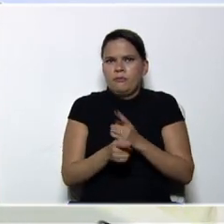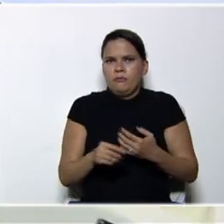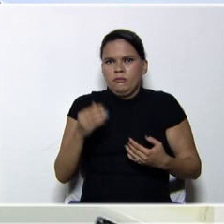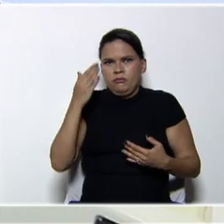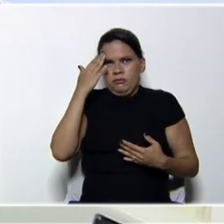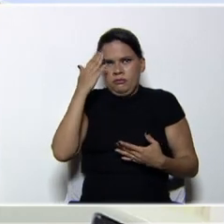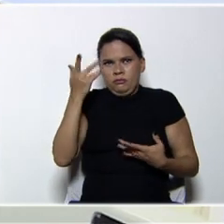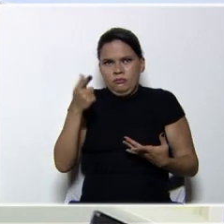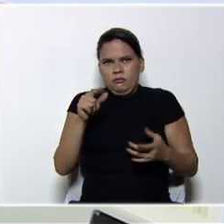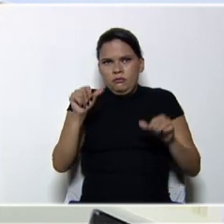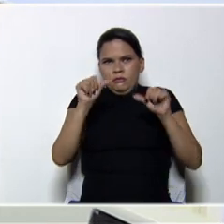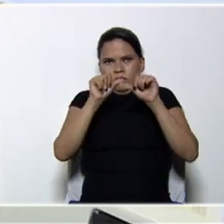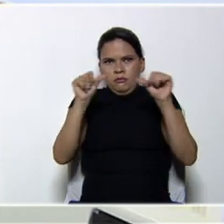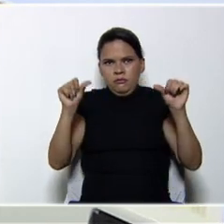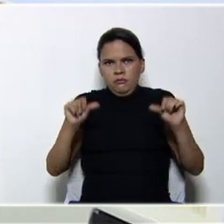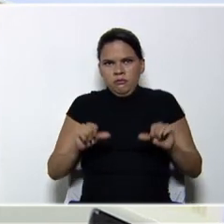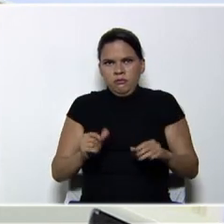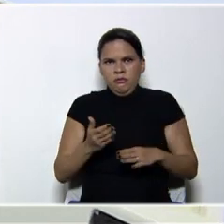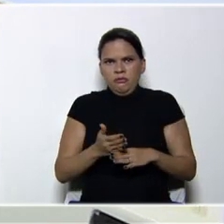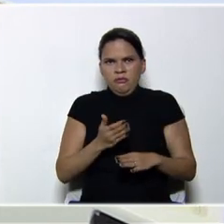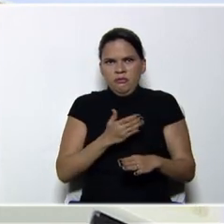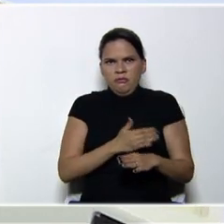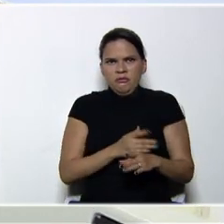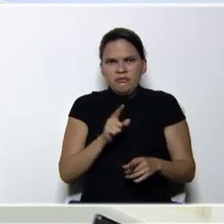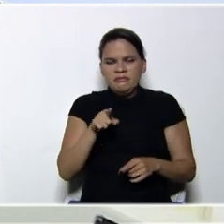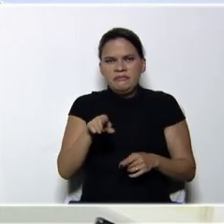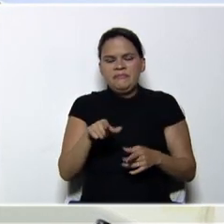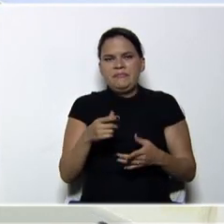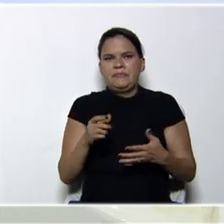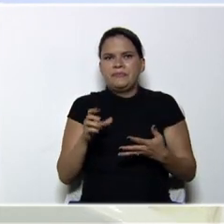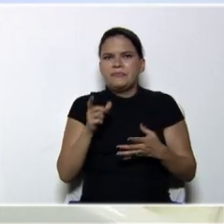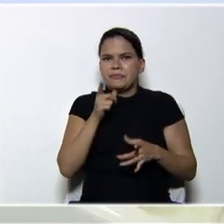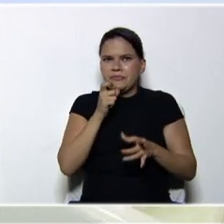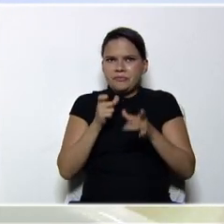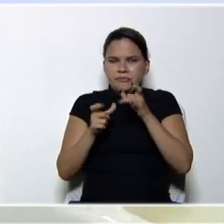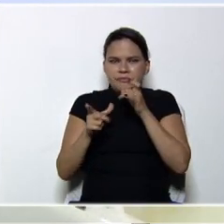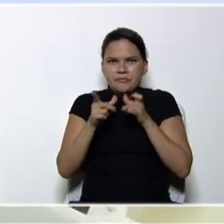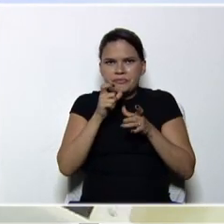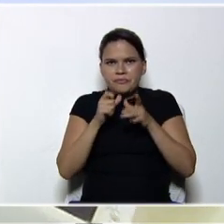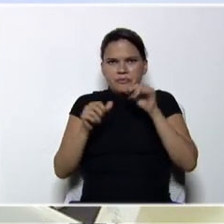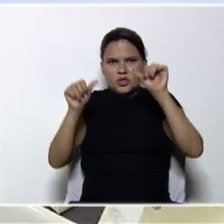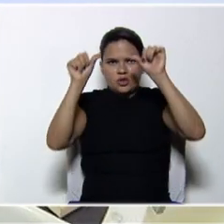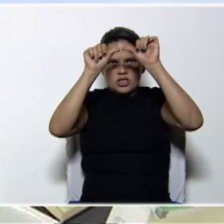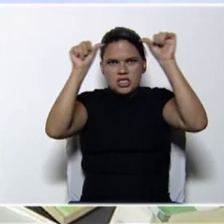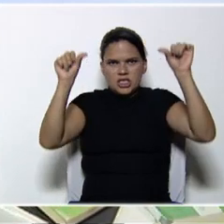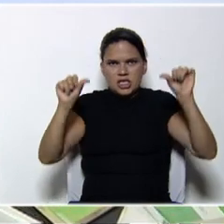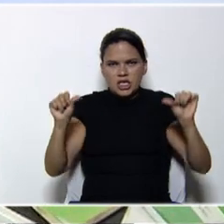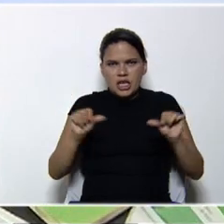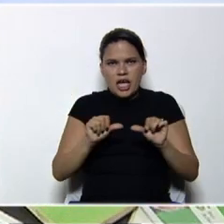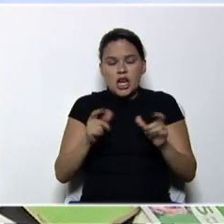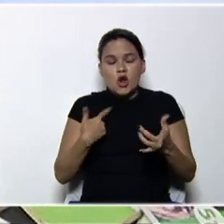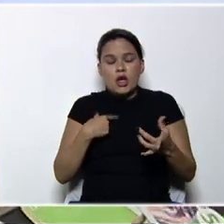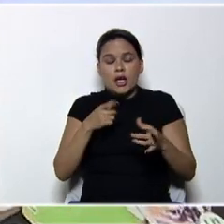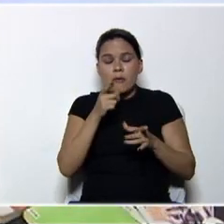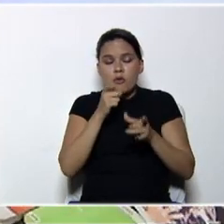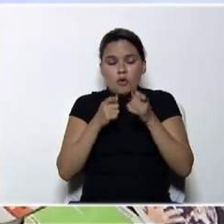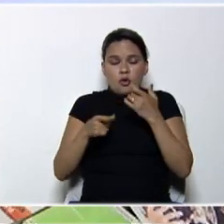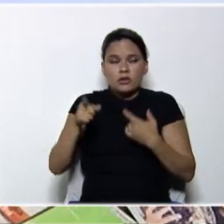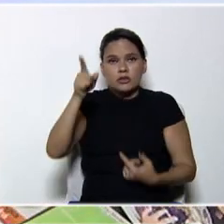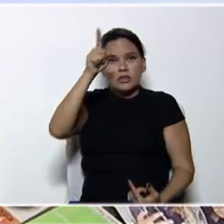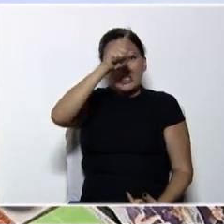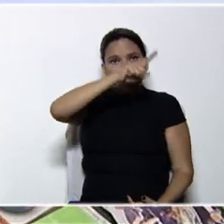en el esquema anterior como en este, las preguntas son cíclicas, y lo que busco con ese efecto de círculo,